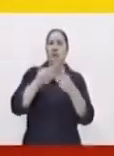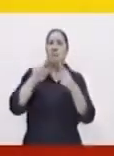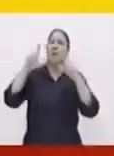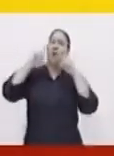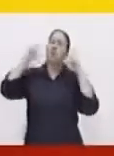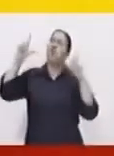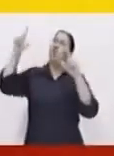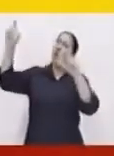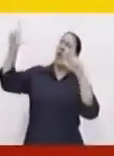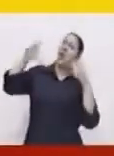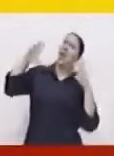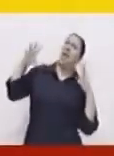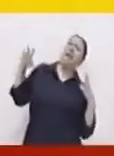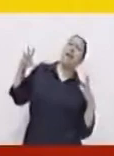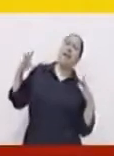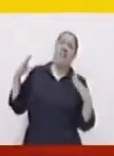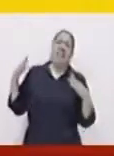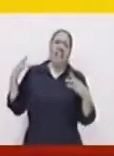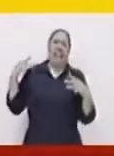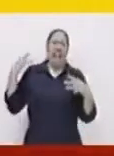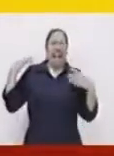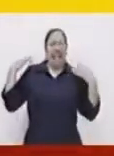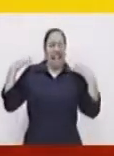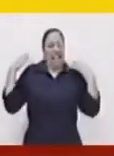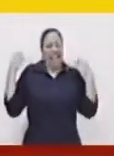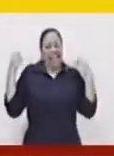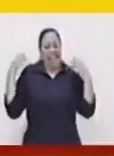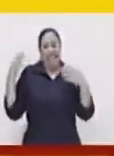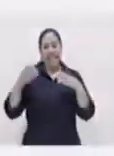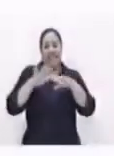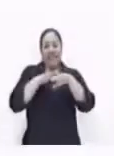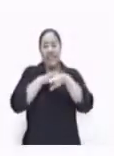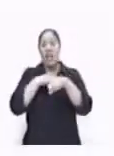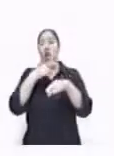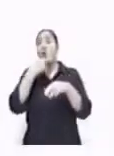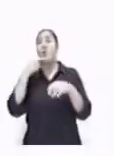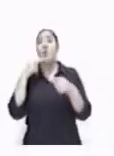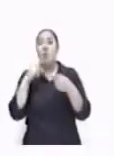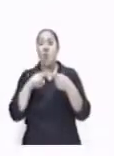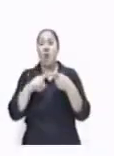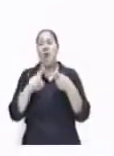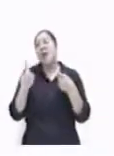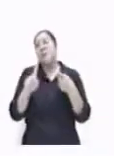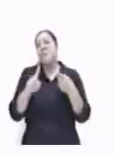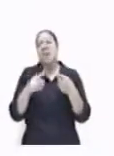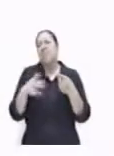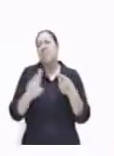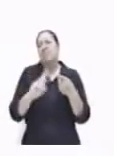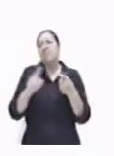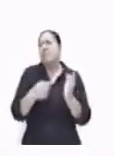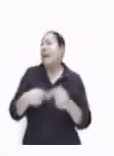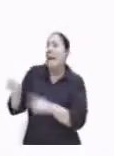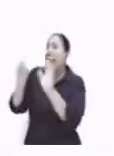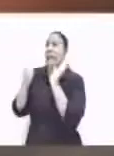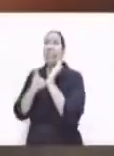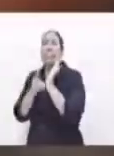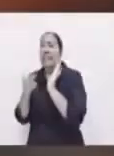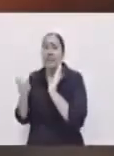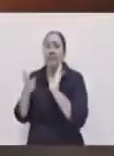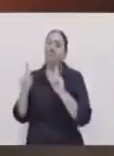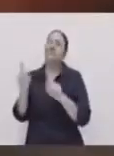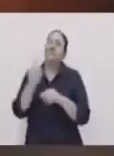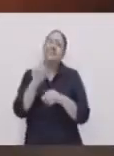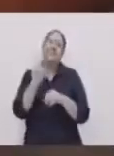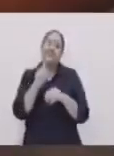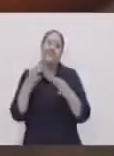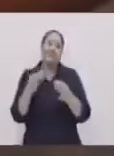por exposición al sol. Son dolorosas, la piel se enrojece, pero el daño no es severo ni requiere de asistencia médica. Para